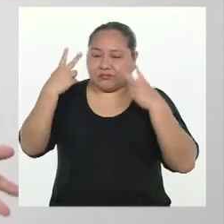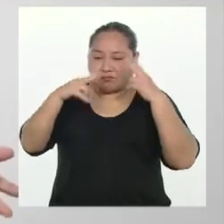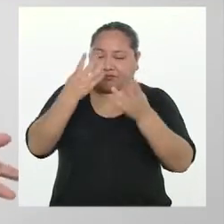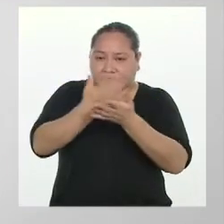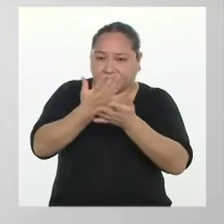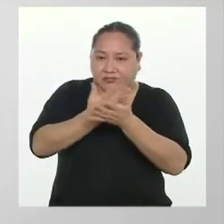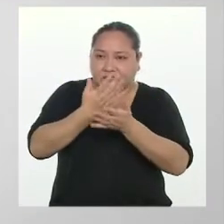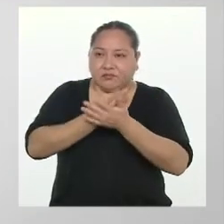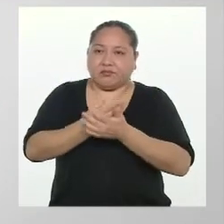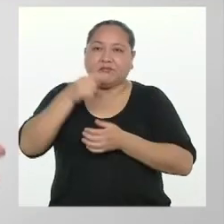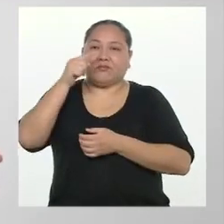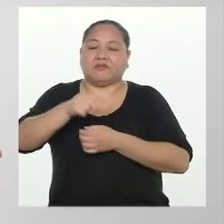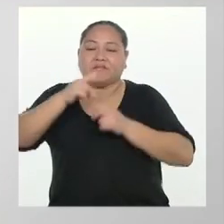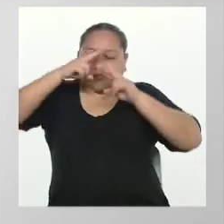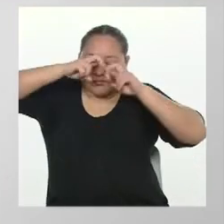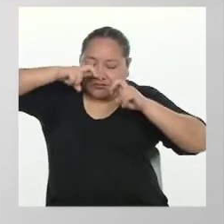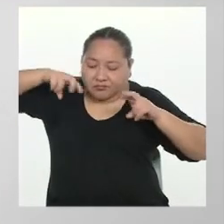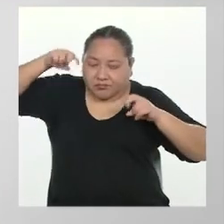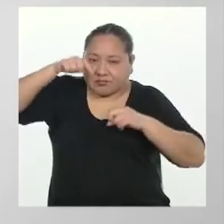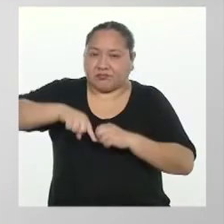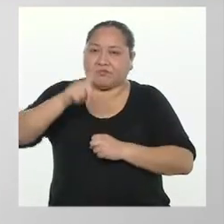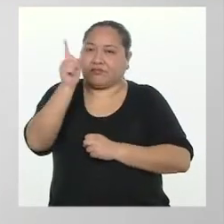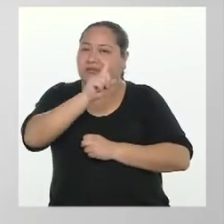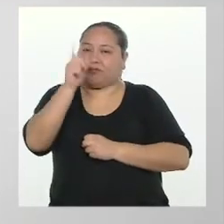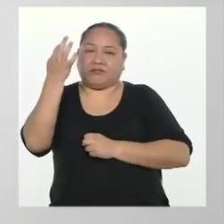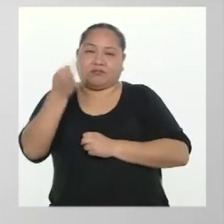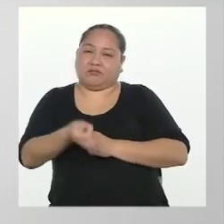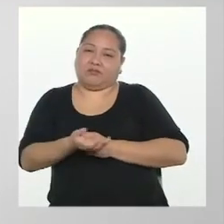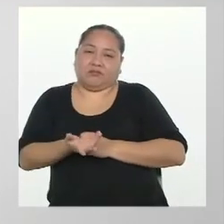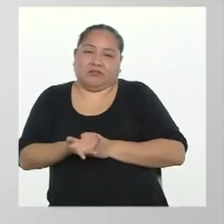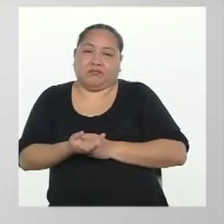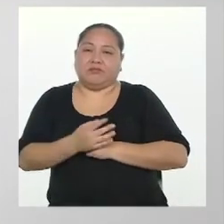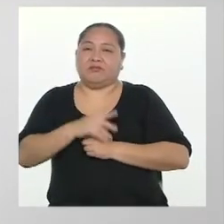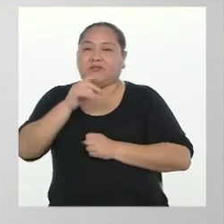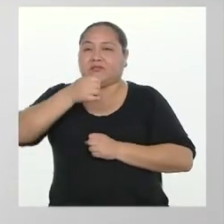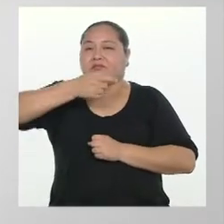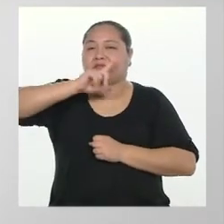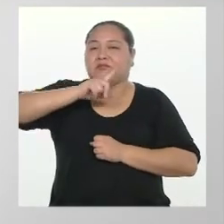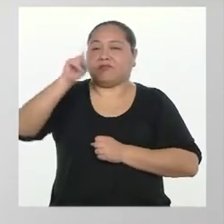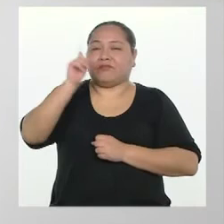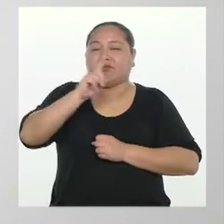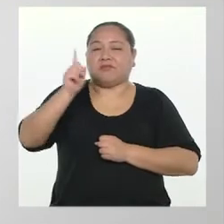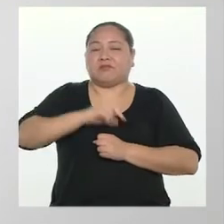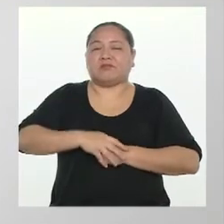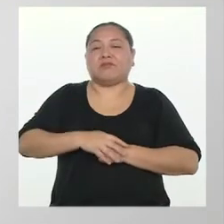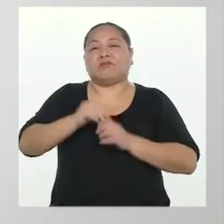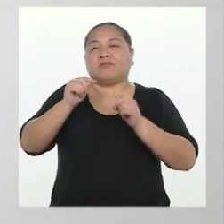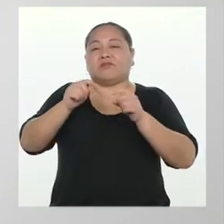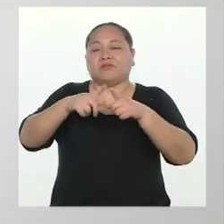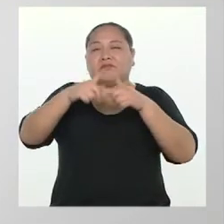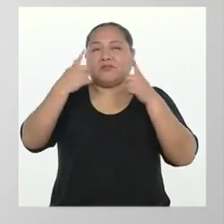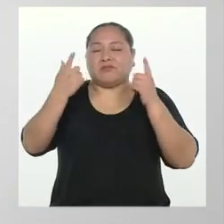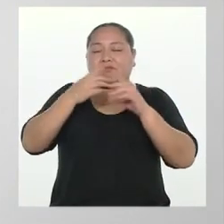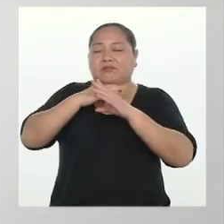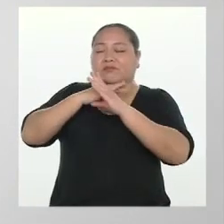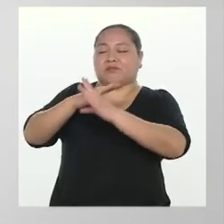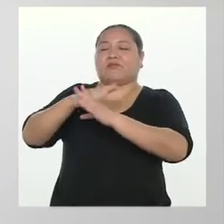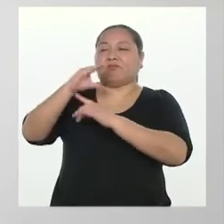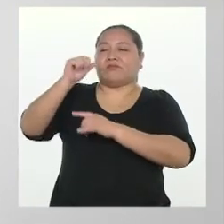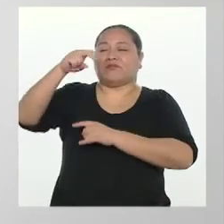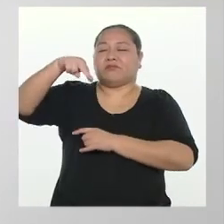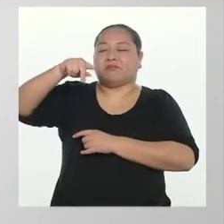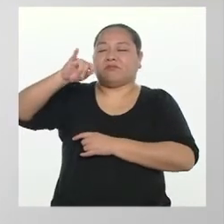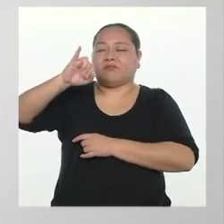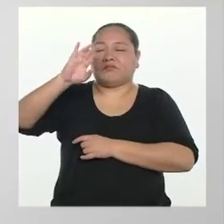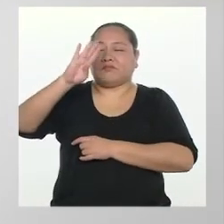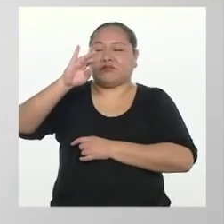podido comprobar, en la indagación no es así. El agua no es un gran agente antimicrobiano.